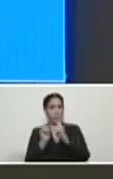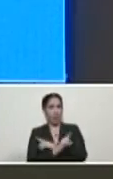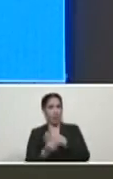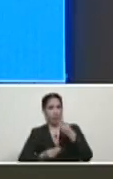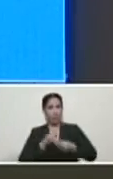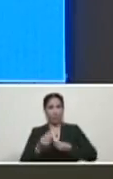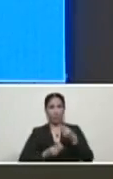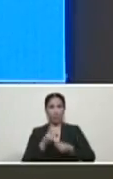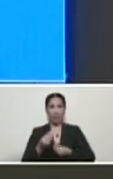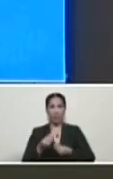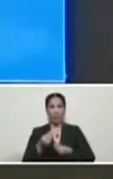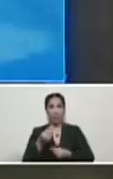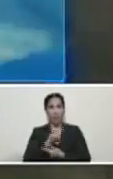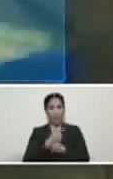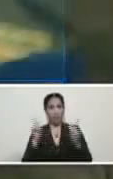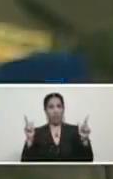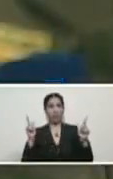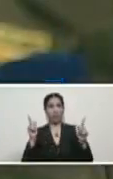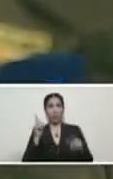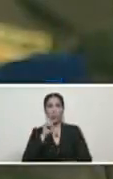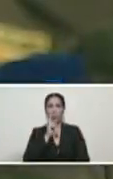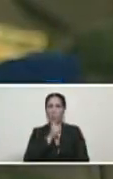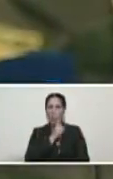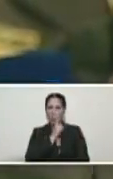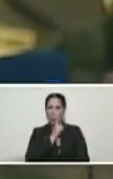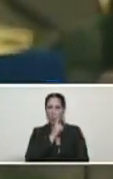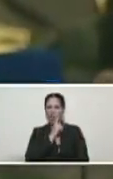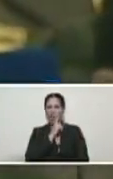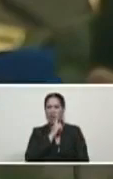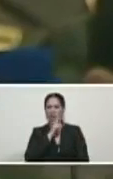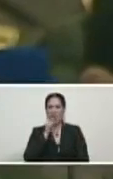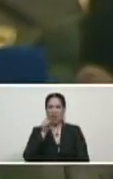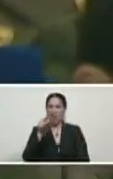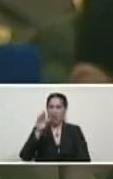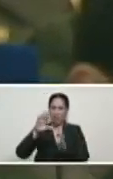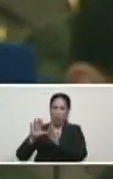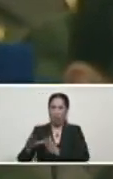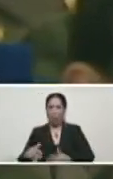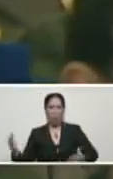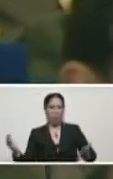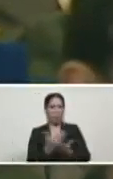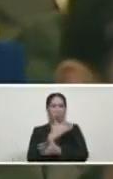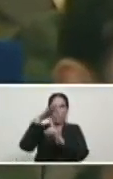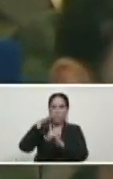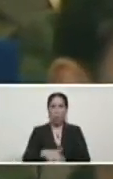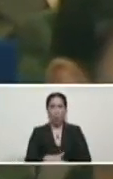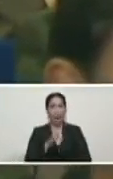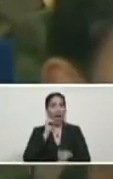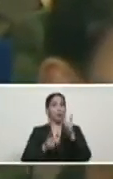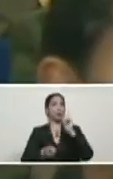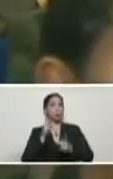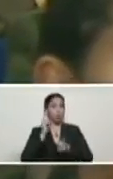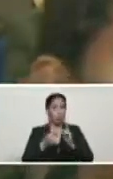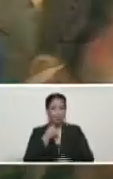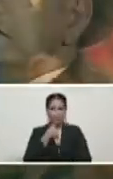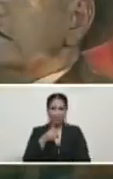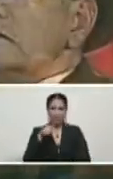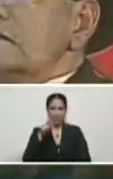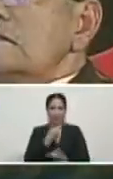a pesar de que el libertador lo llamaran tirano, dictador, y aún algunos lo llaman.